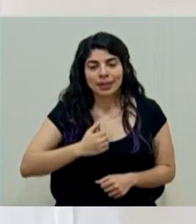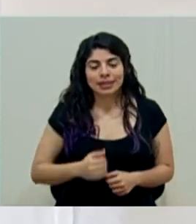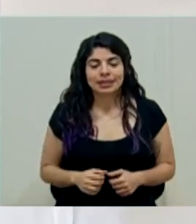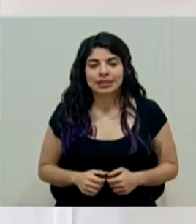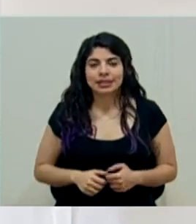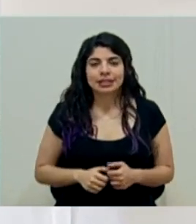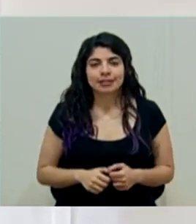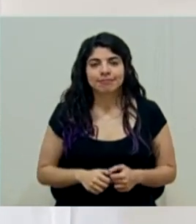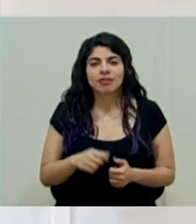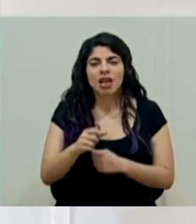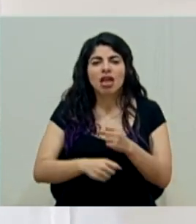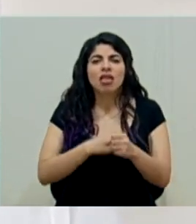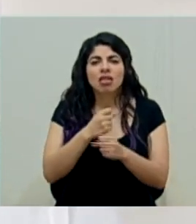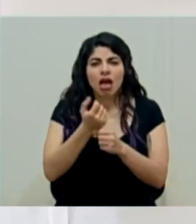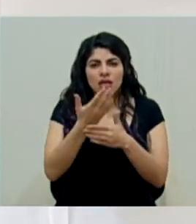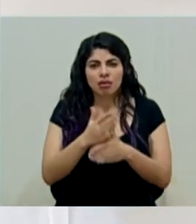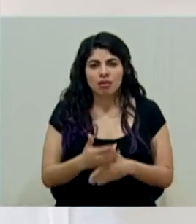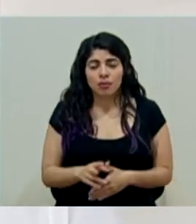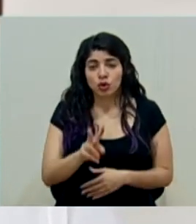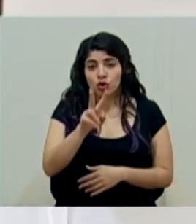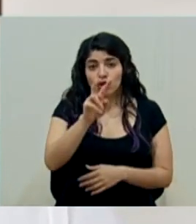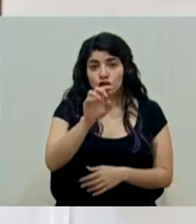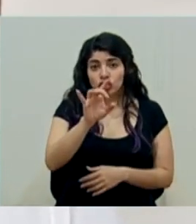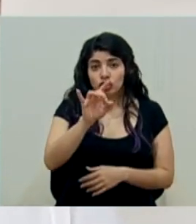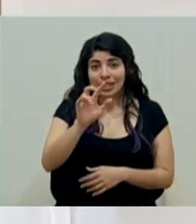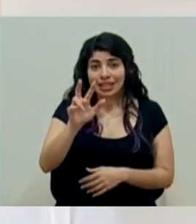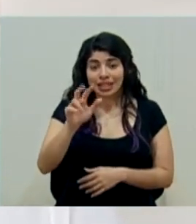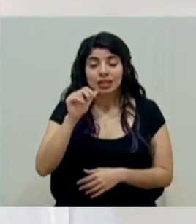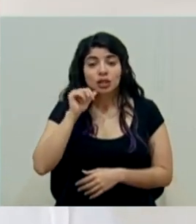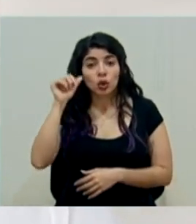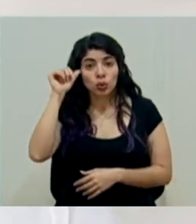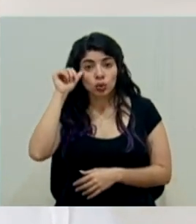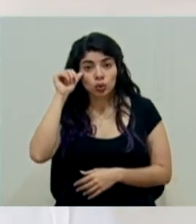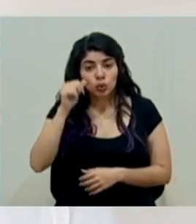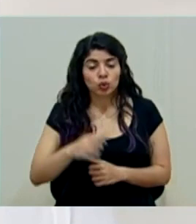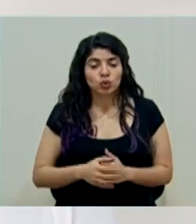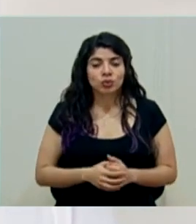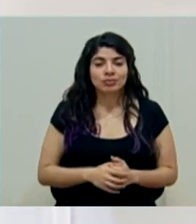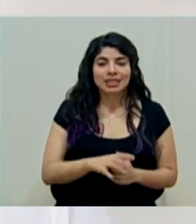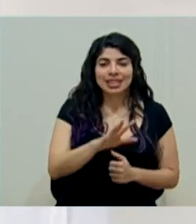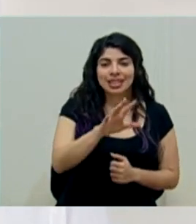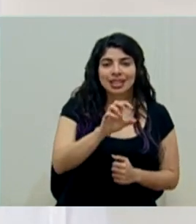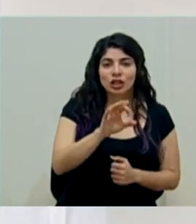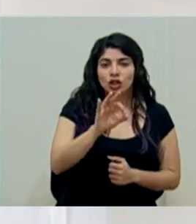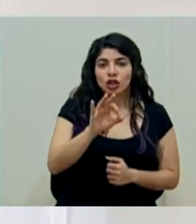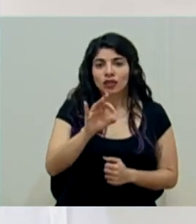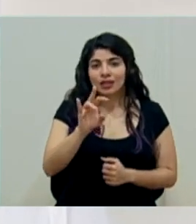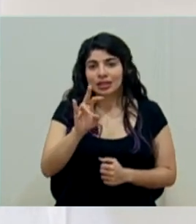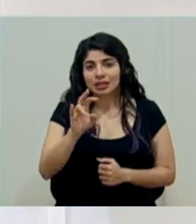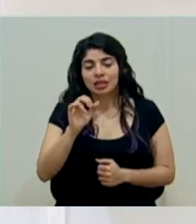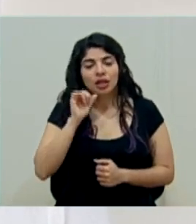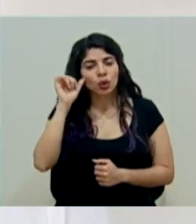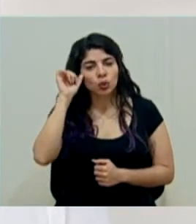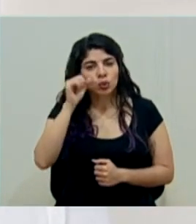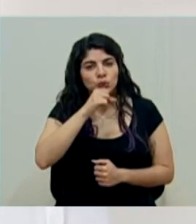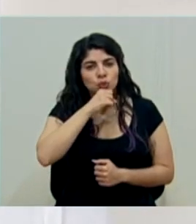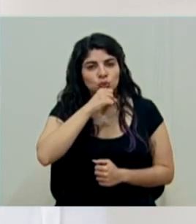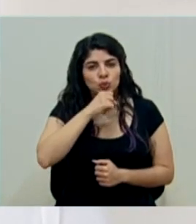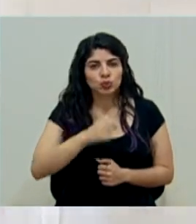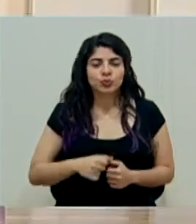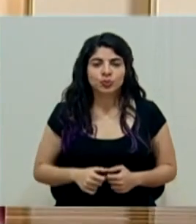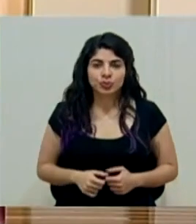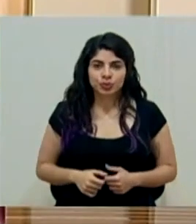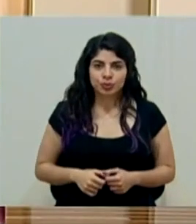hombres. Por edad tenemos 283 adultos y 597 adultos